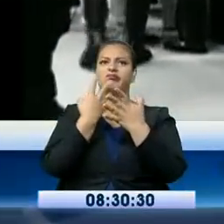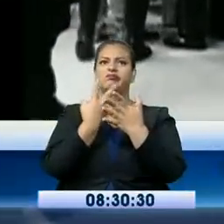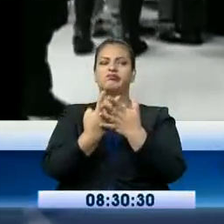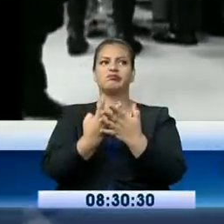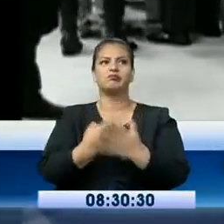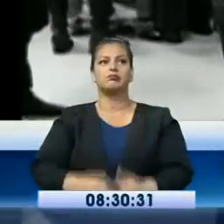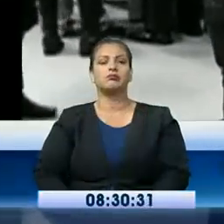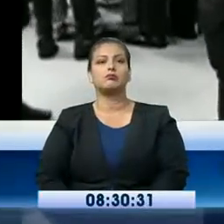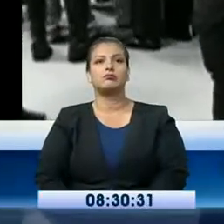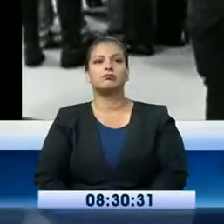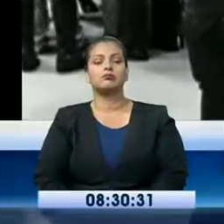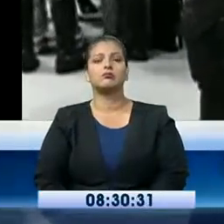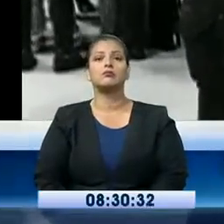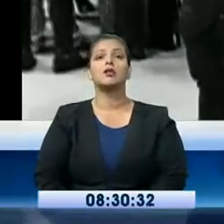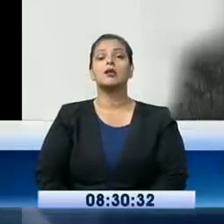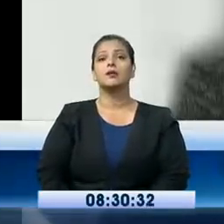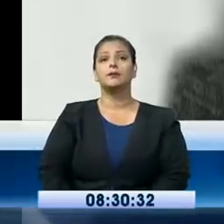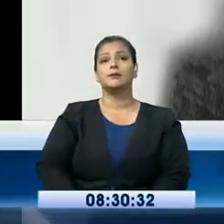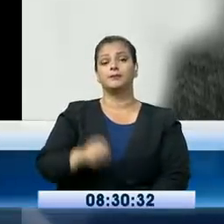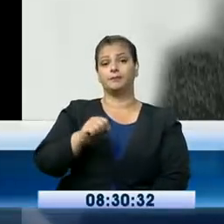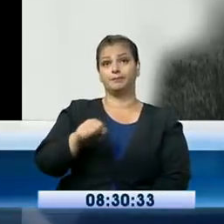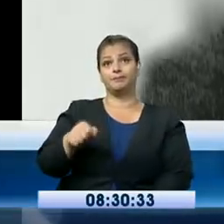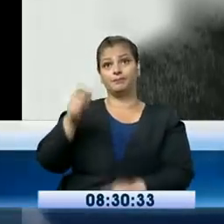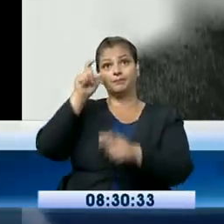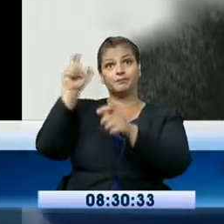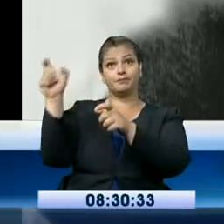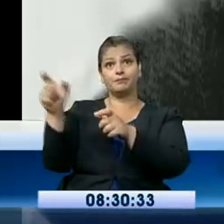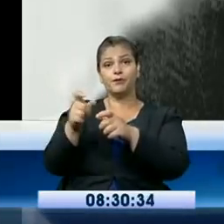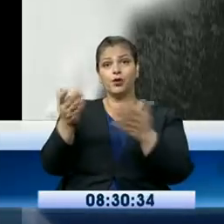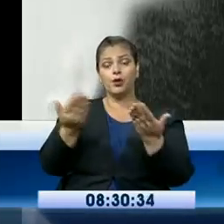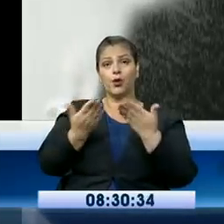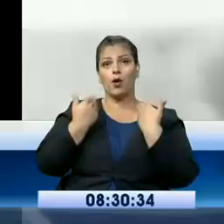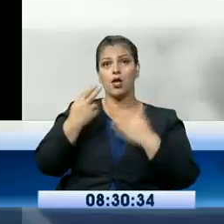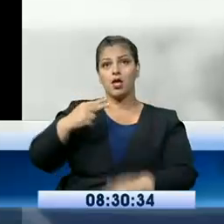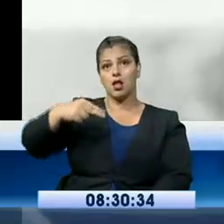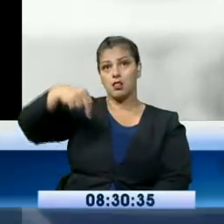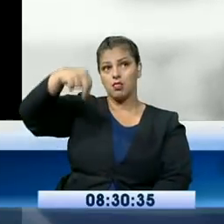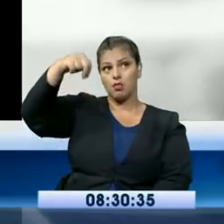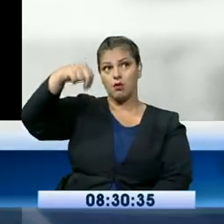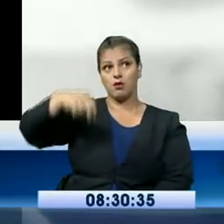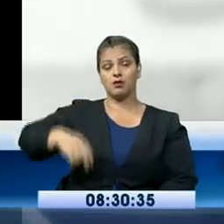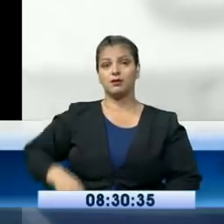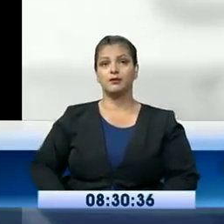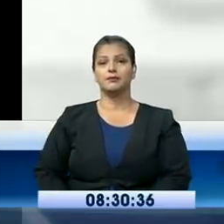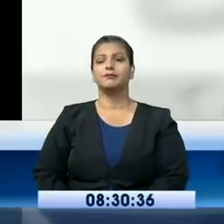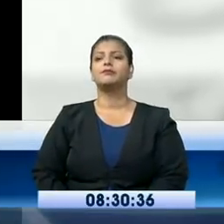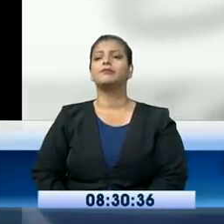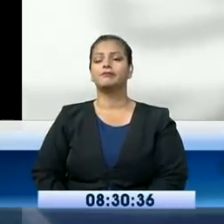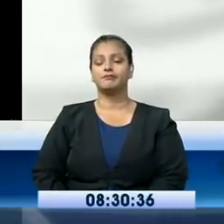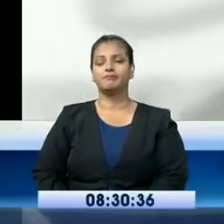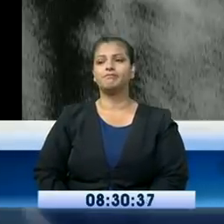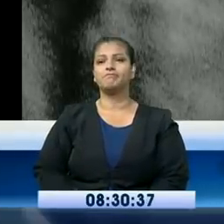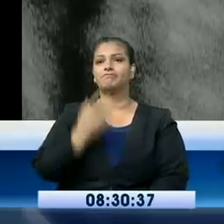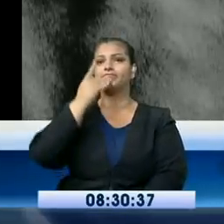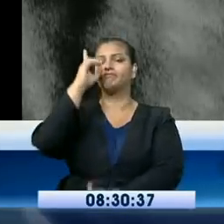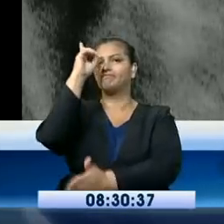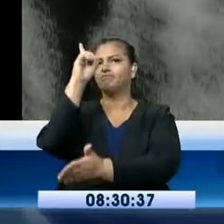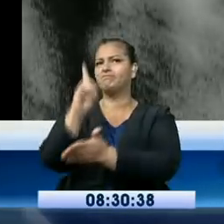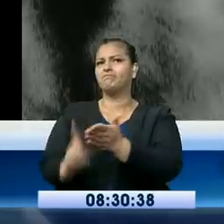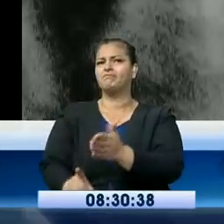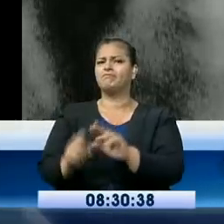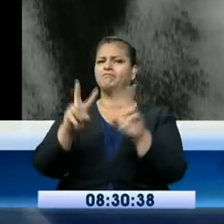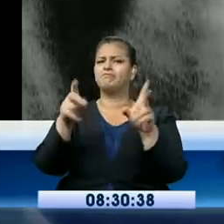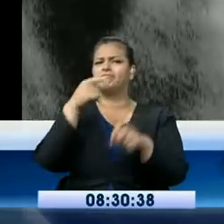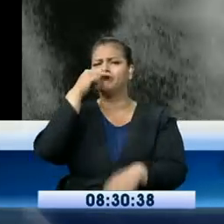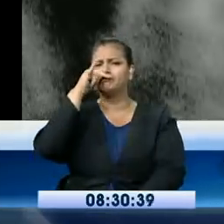datos de esta unidad fiscal del norte de guayaquil durante las últimas semanas se han incrementado las denuncias de este tipo el llamado